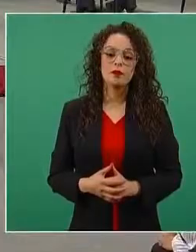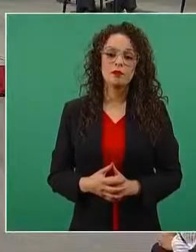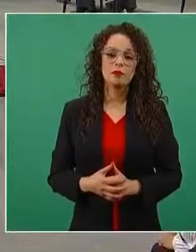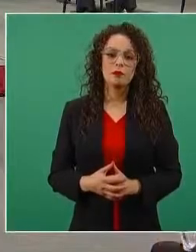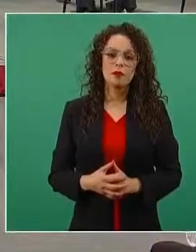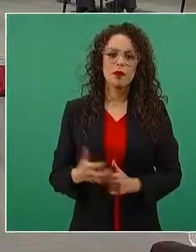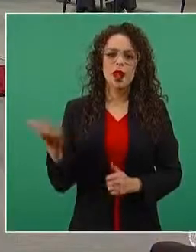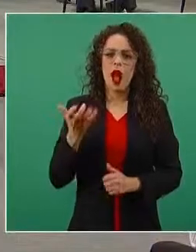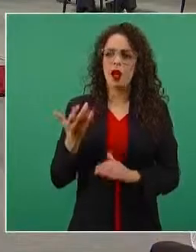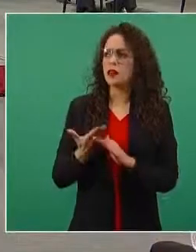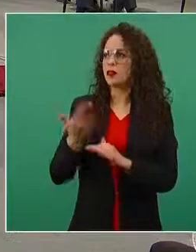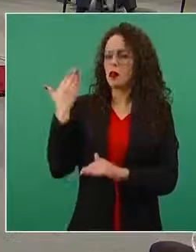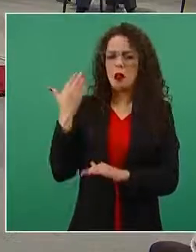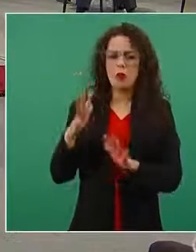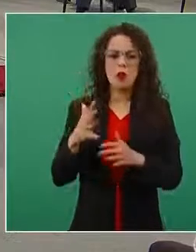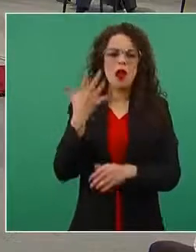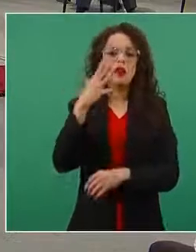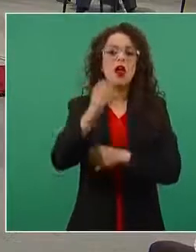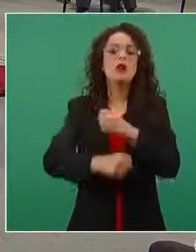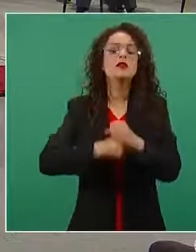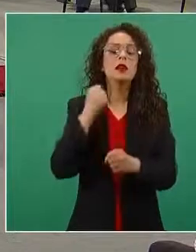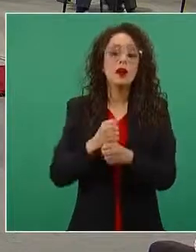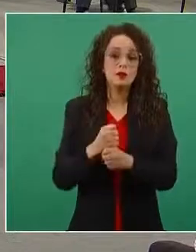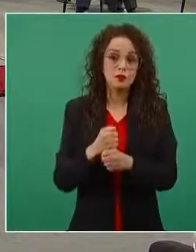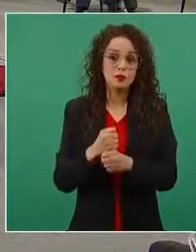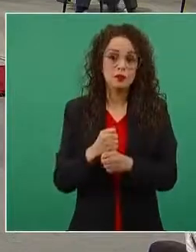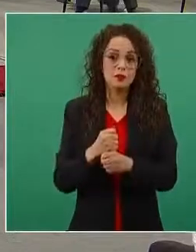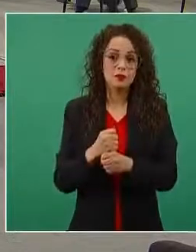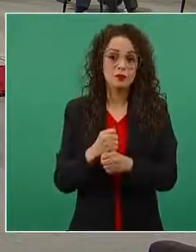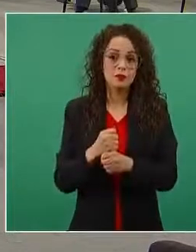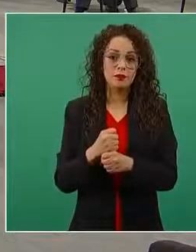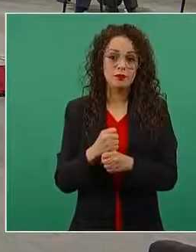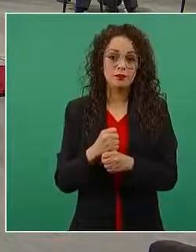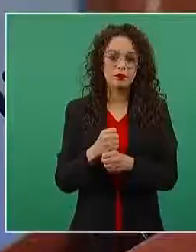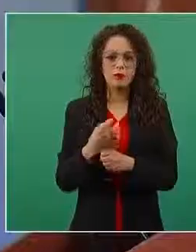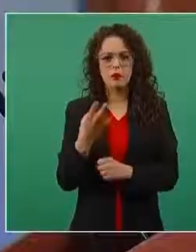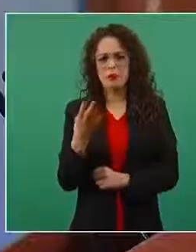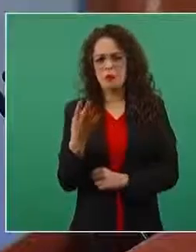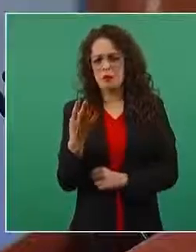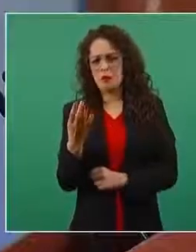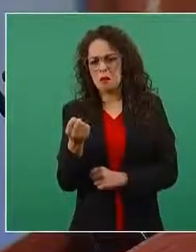años, más o menos, va a cumplir. 9.